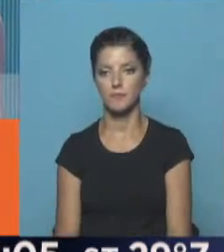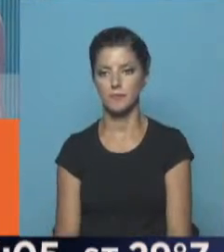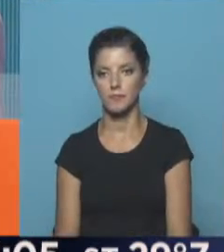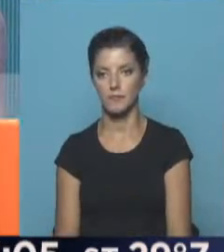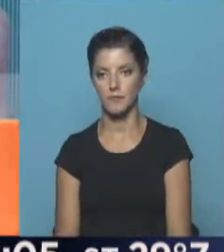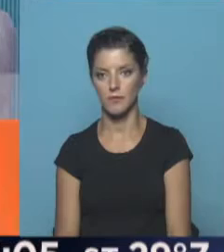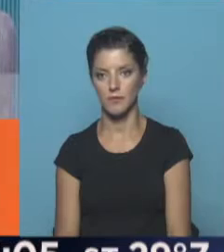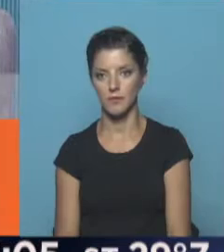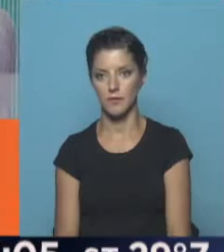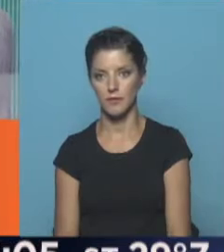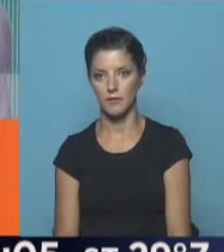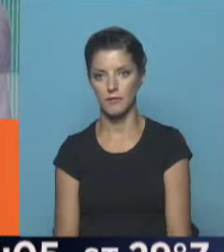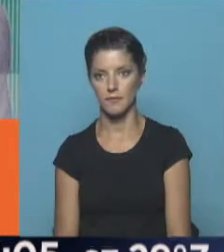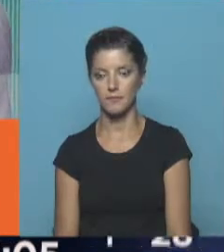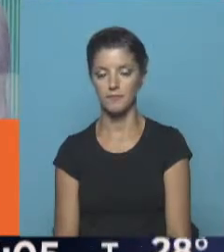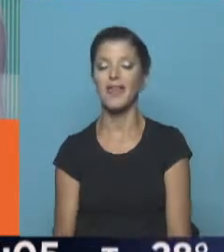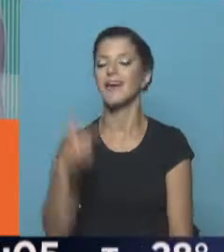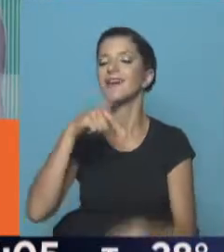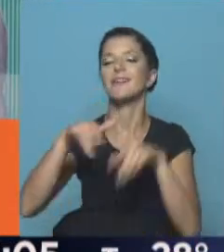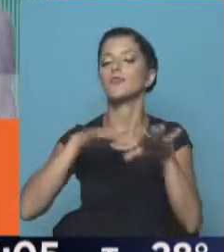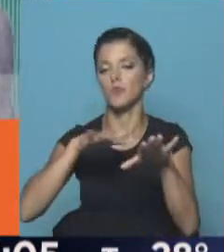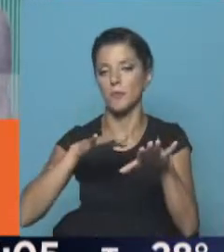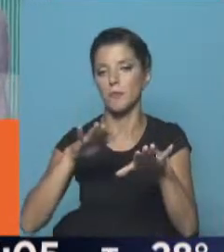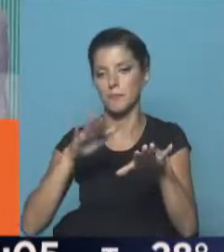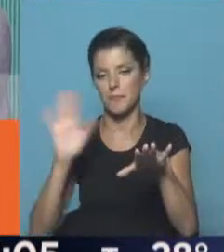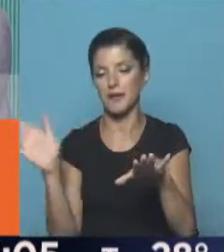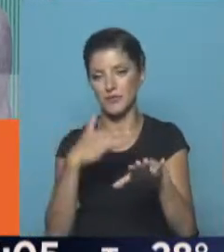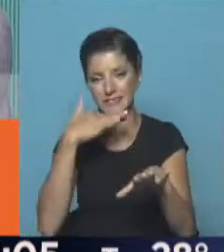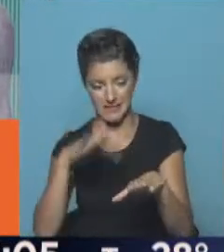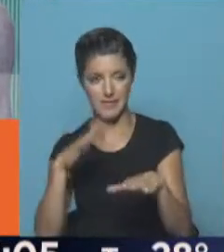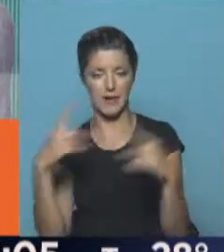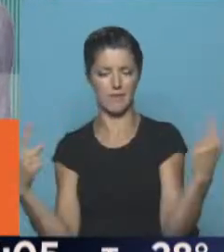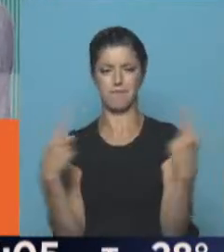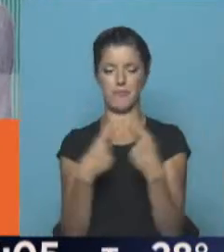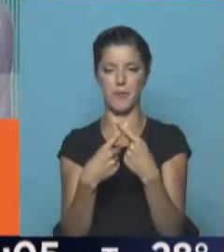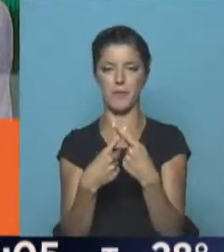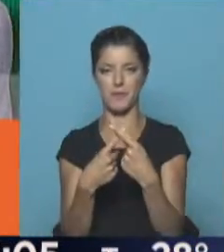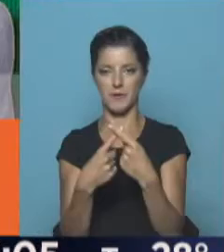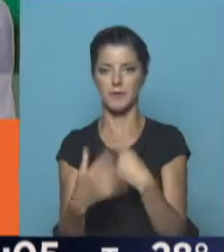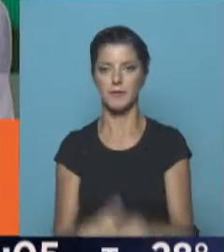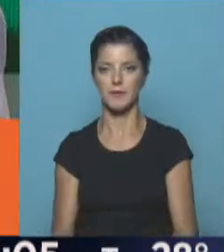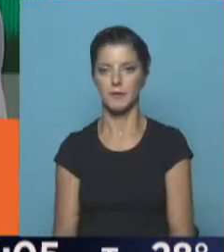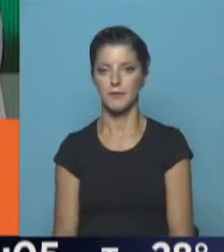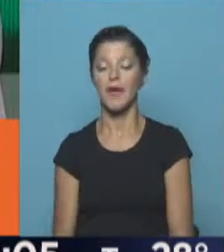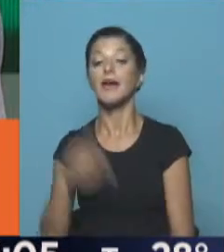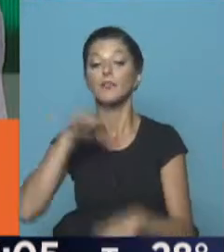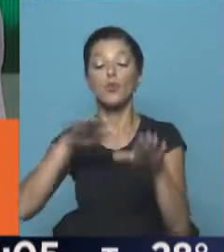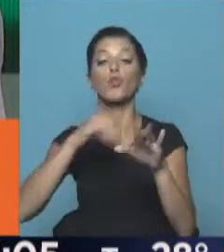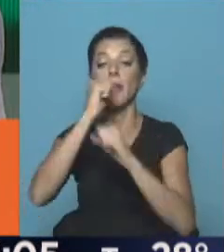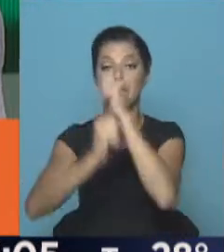esta arremetida para que también se vea lo paradójico de esta arremetida contra estas empresas